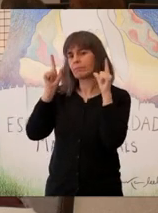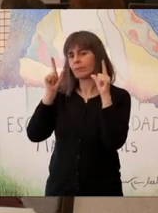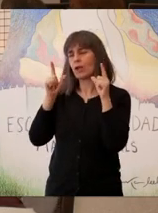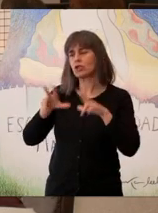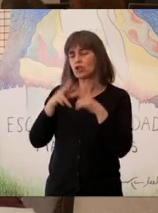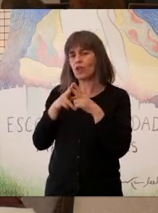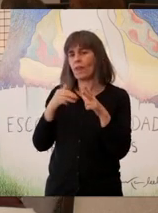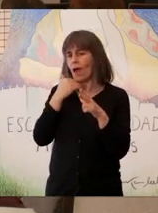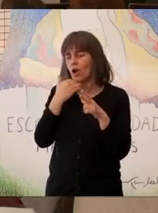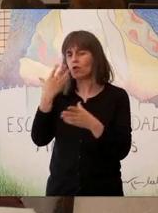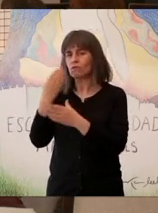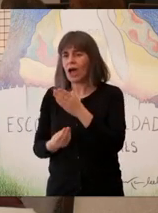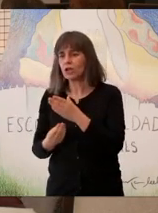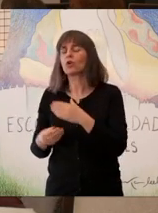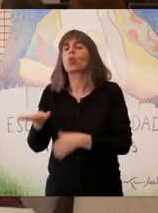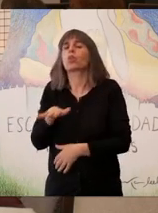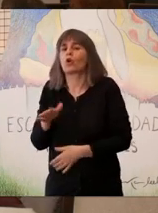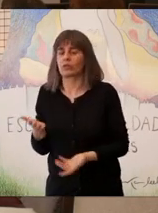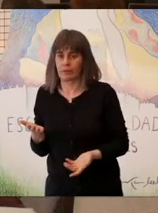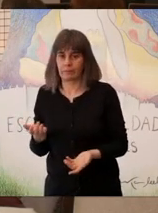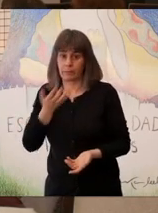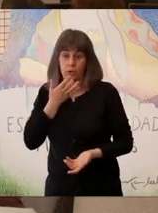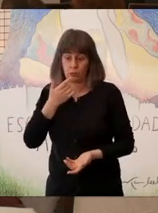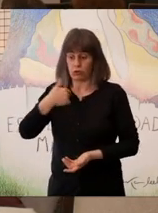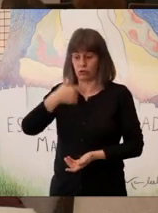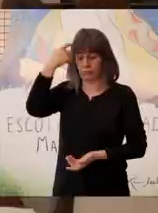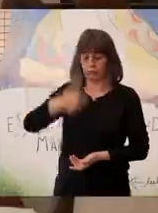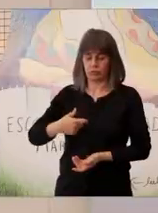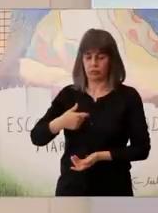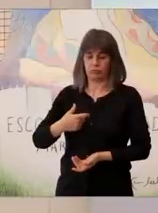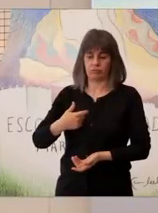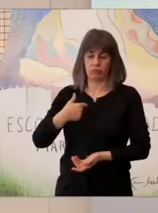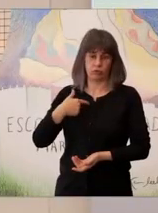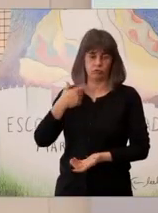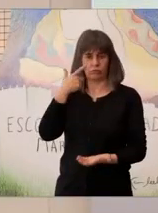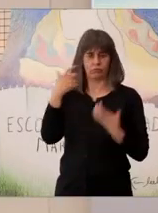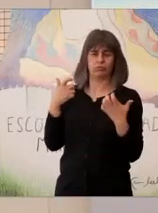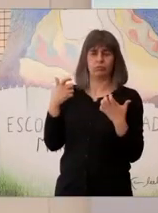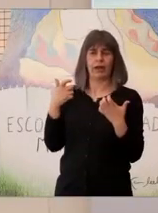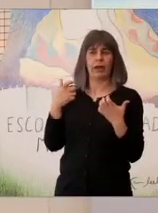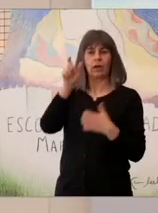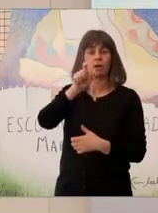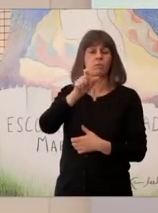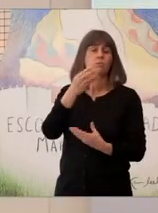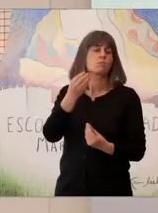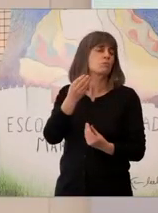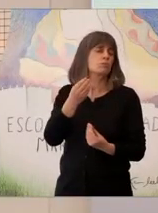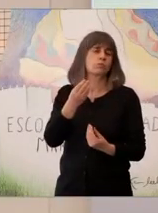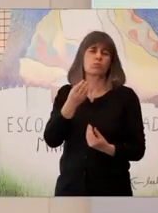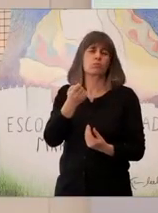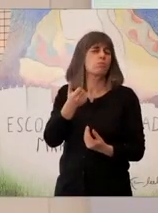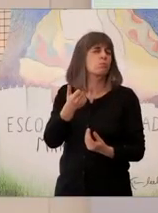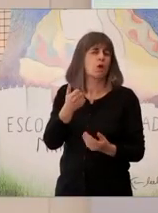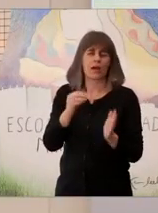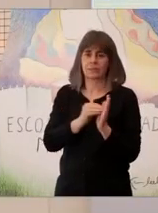como sociedad y dónde estamos fallando. Por ejemplo, a mí siempre me llama mucho la atención que son muy poquitas las veces en que